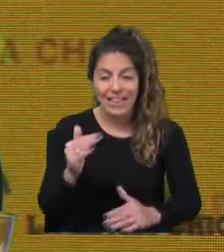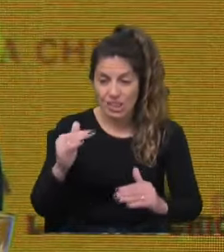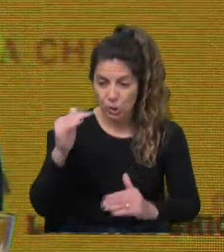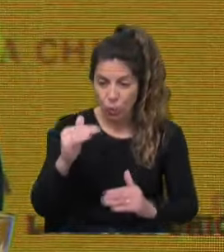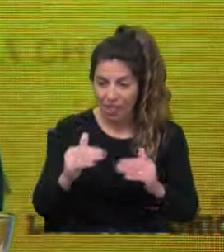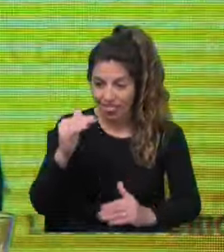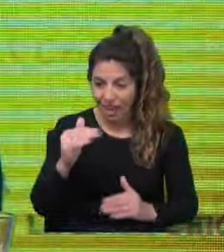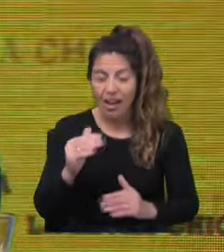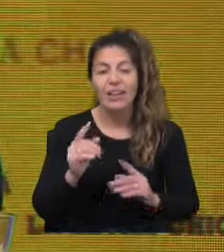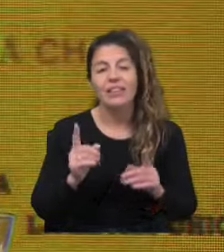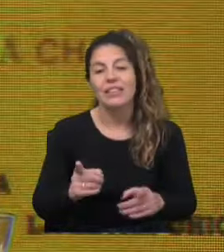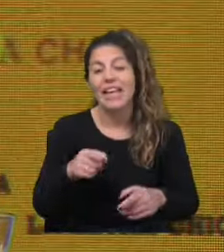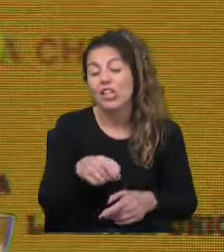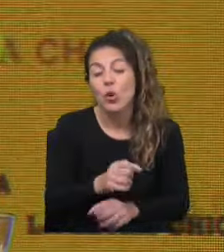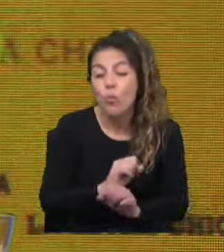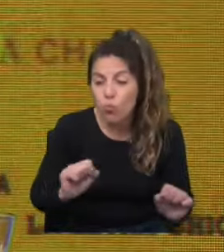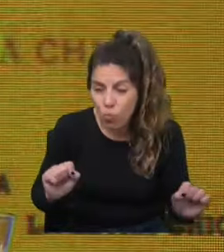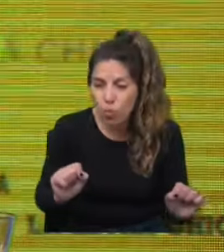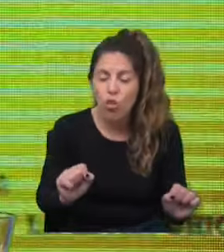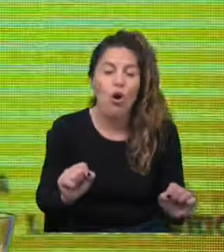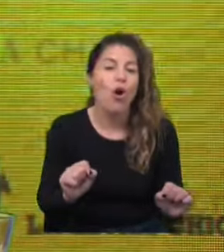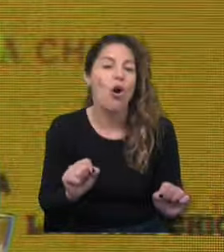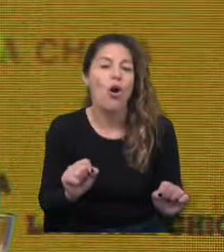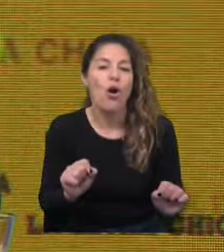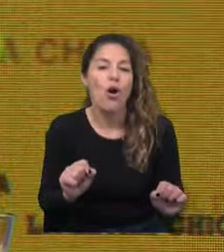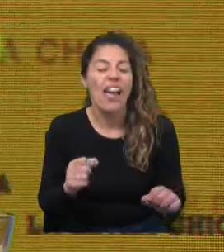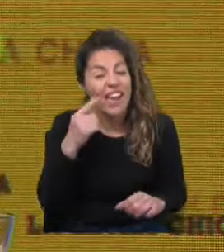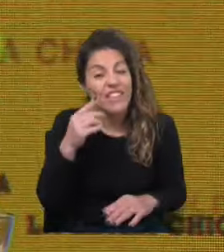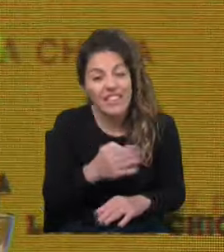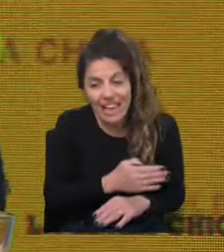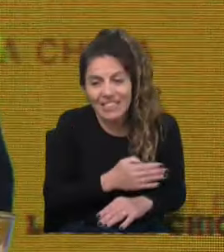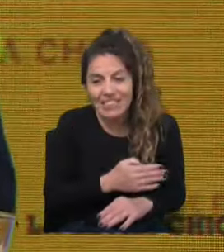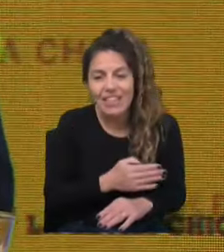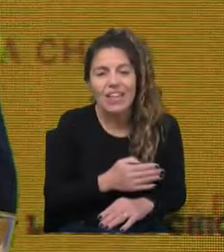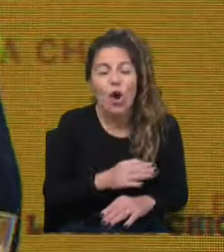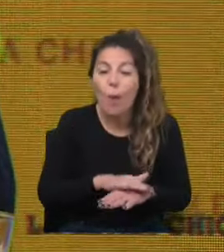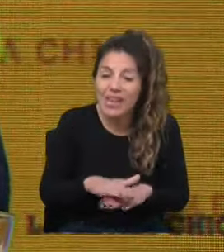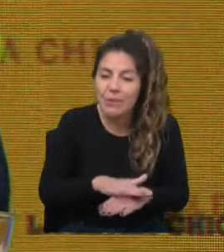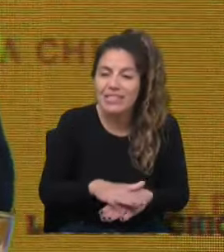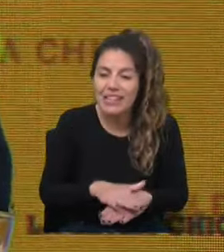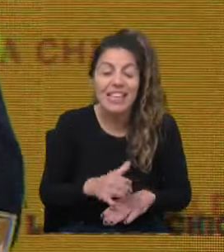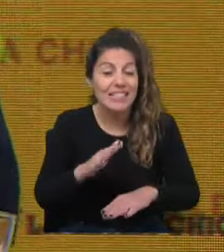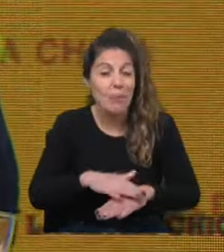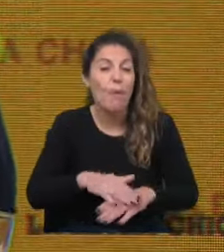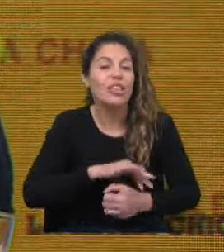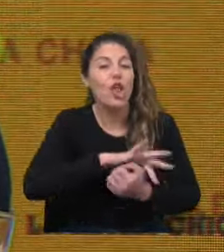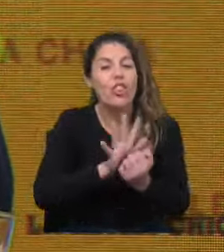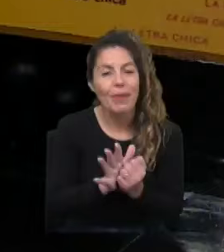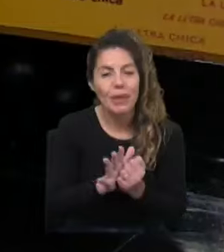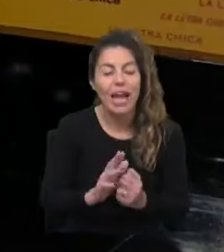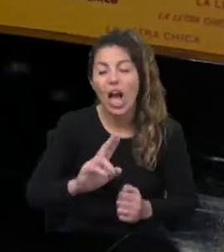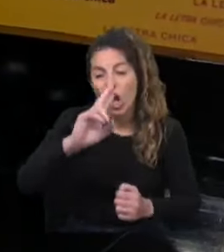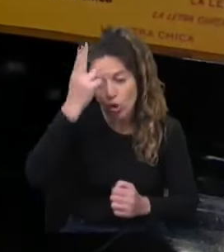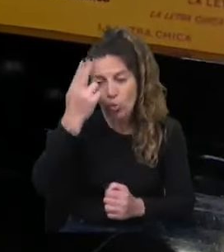¿verdad? Y bueno, eso pudo de alguna manera evitarse o mitigarse si en momentos de pandemia el